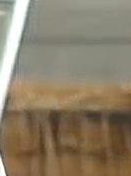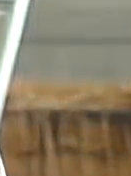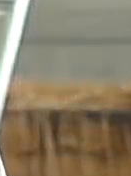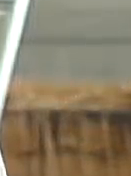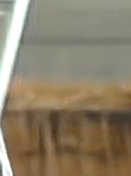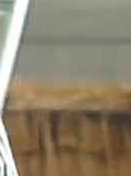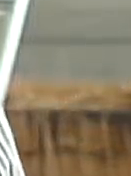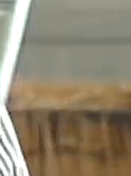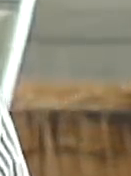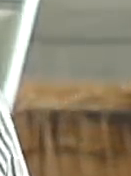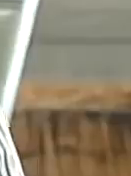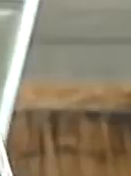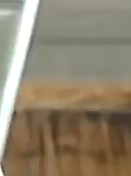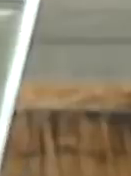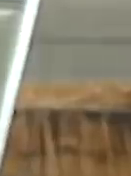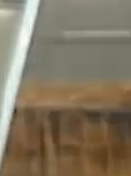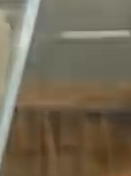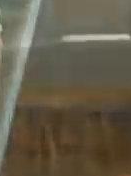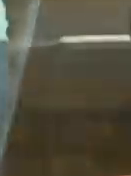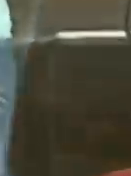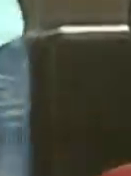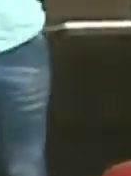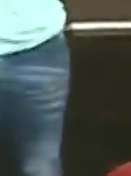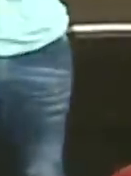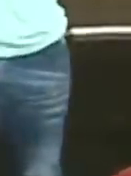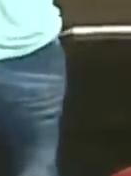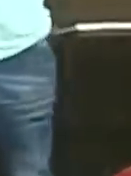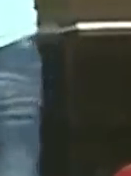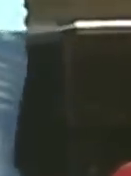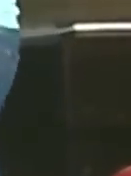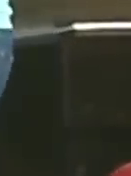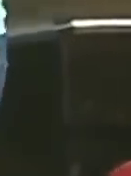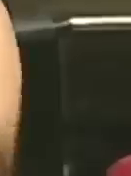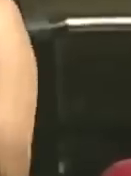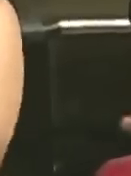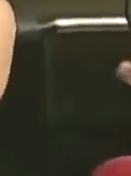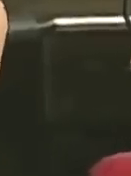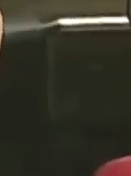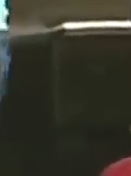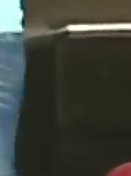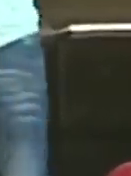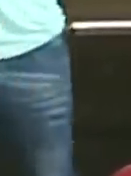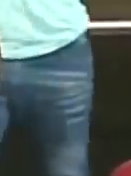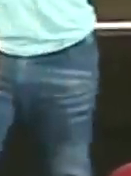los emprendedores. Con esta información, nosotros despedimos este contacto informativo.